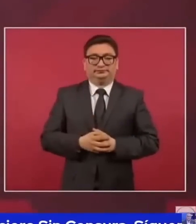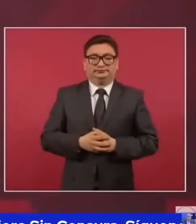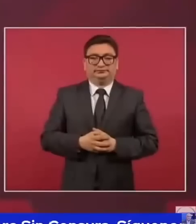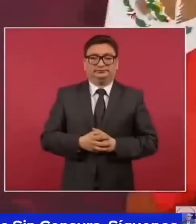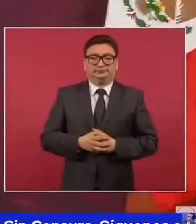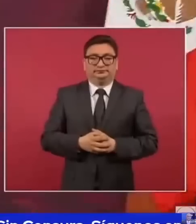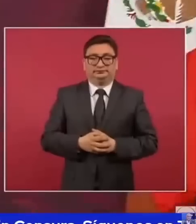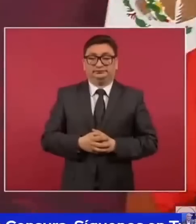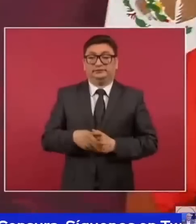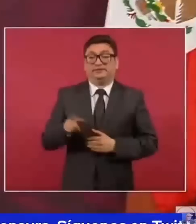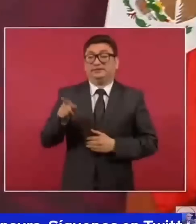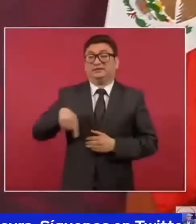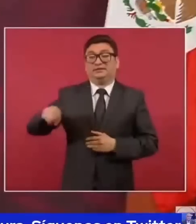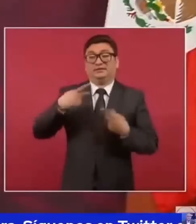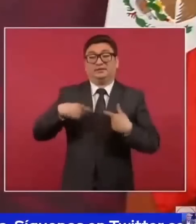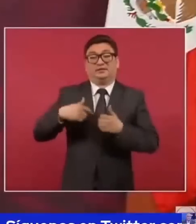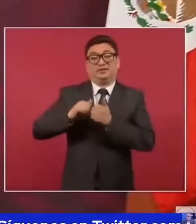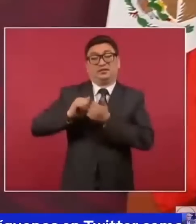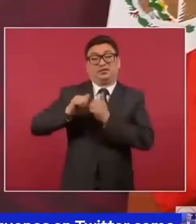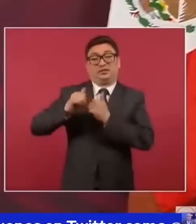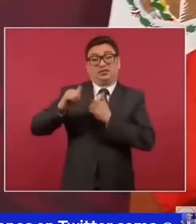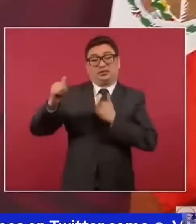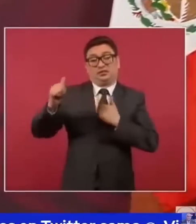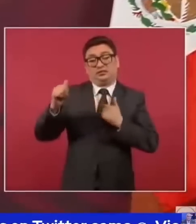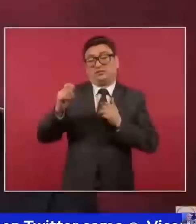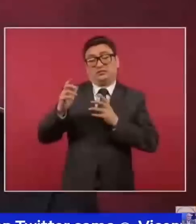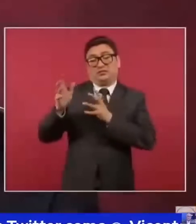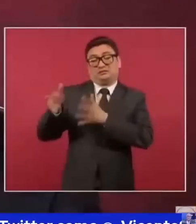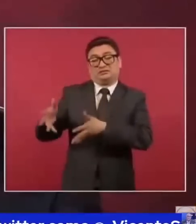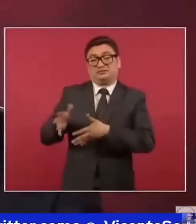Hay mucho atraso todo ese sector.